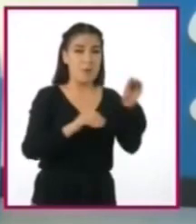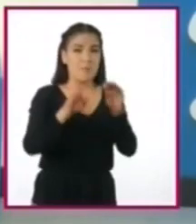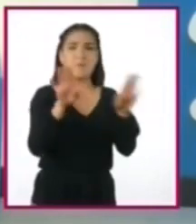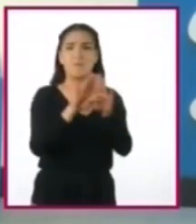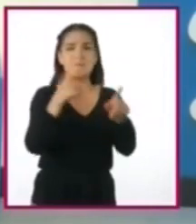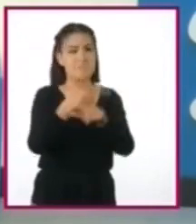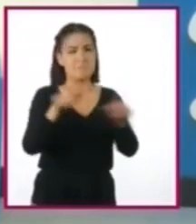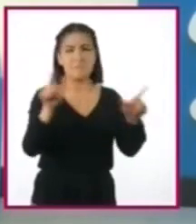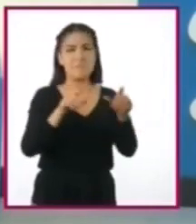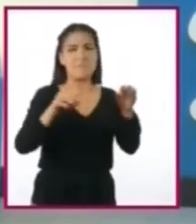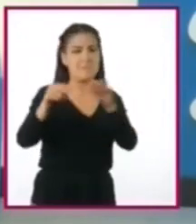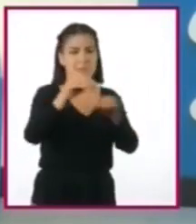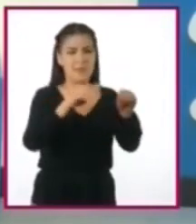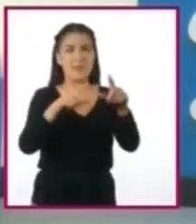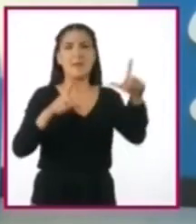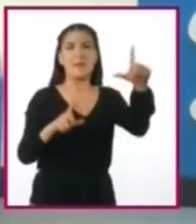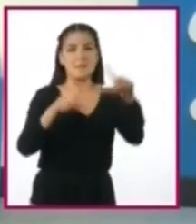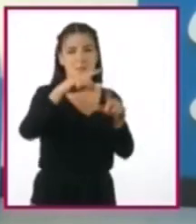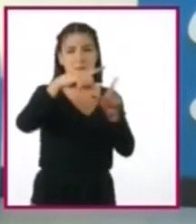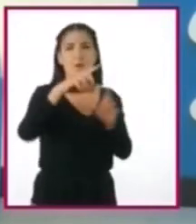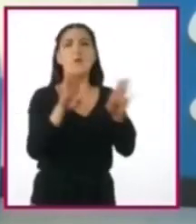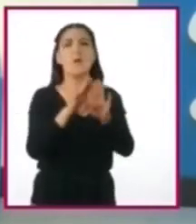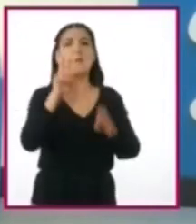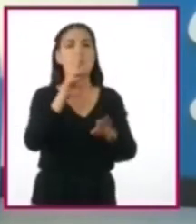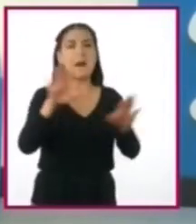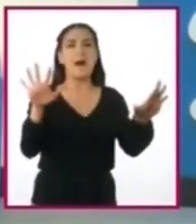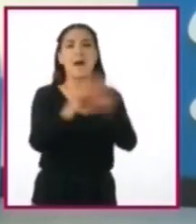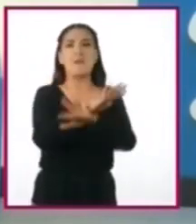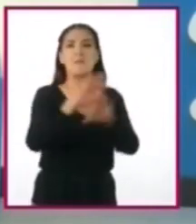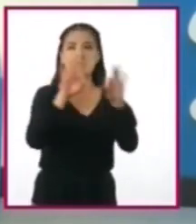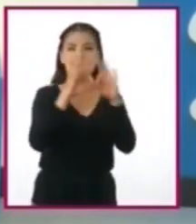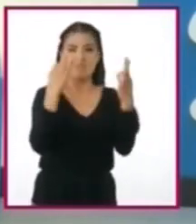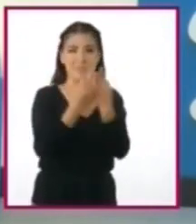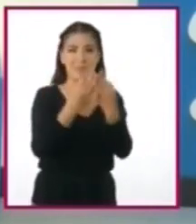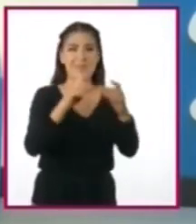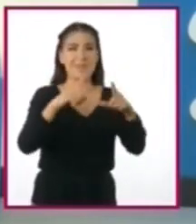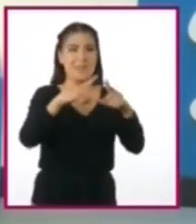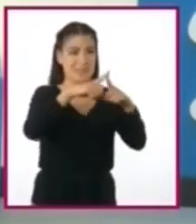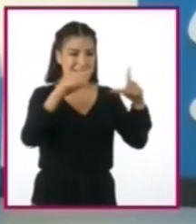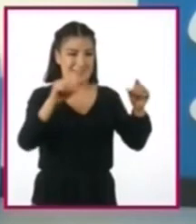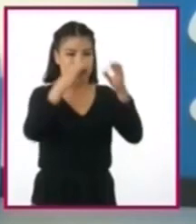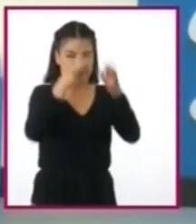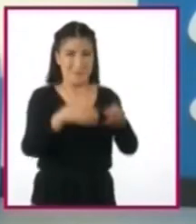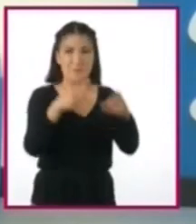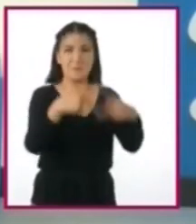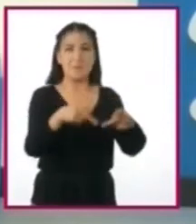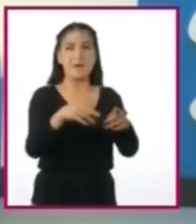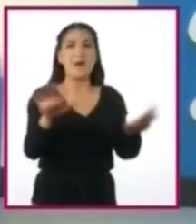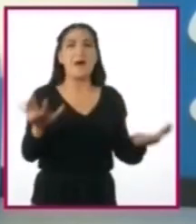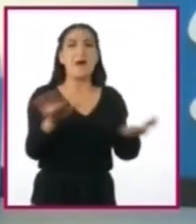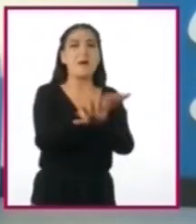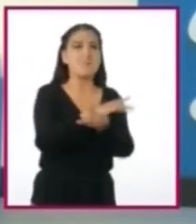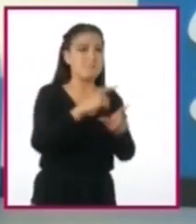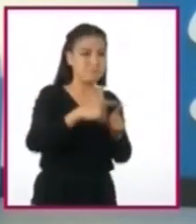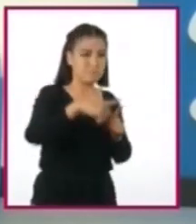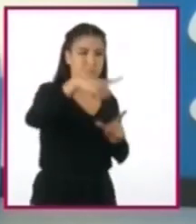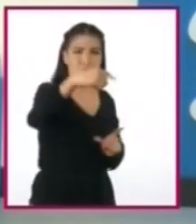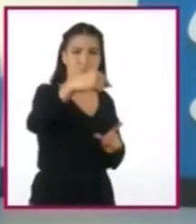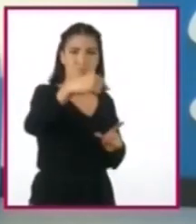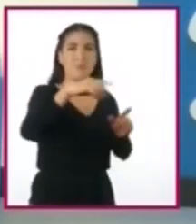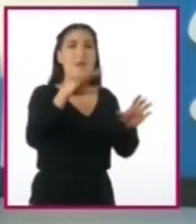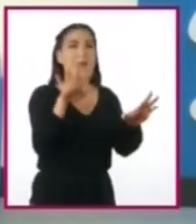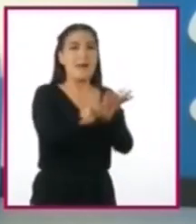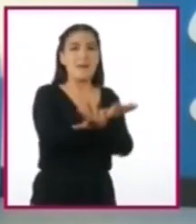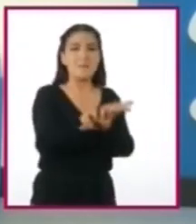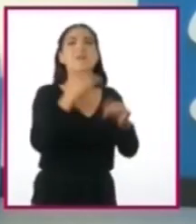dirección, veremos cómo al cambiar la forma del triángulo original, cambia el tamaño de los triángulos equiláteros y cambia